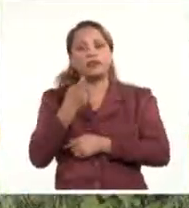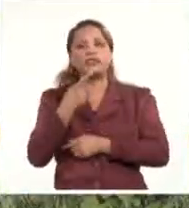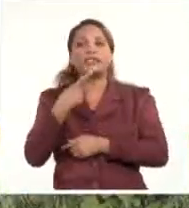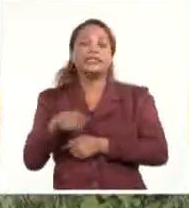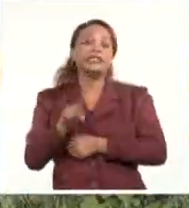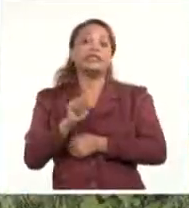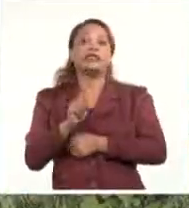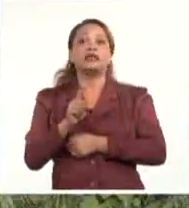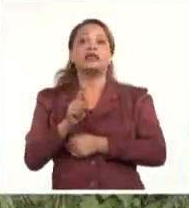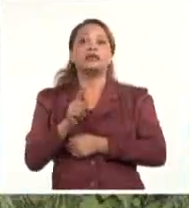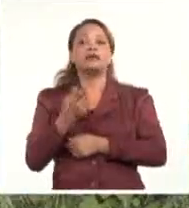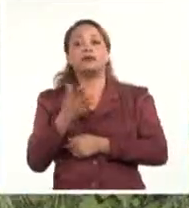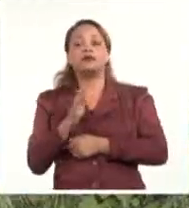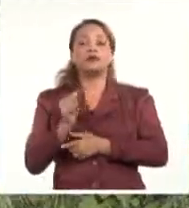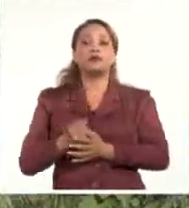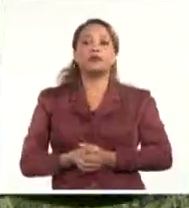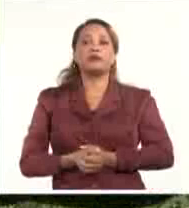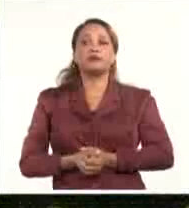que hace